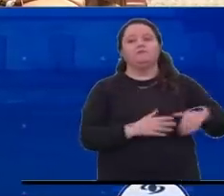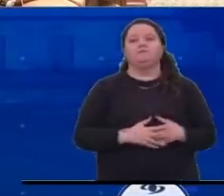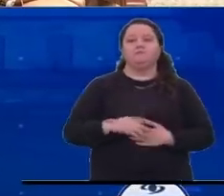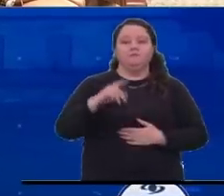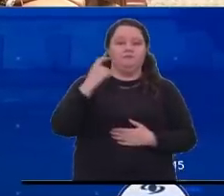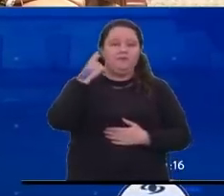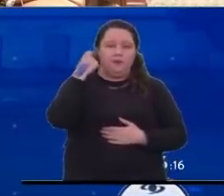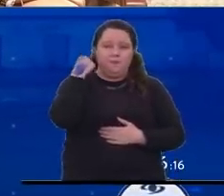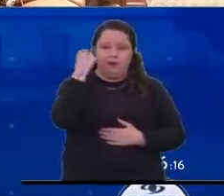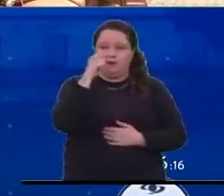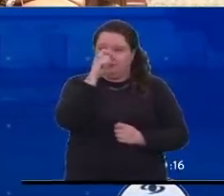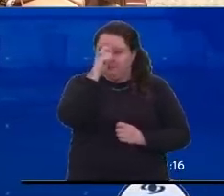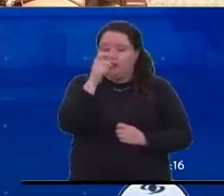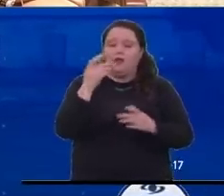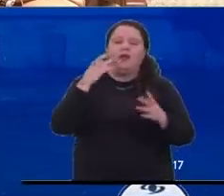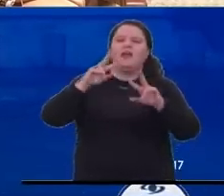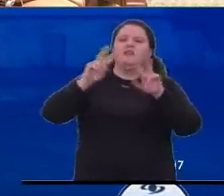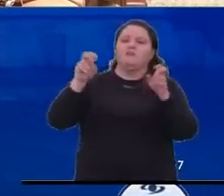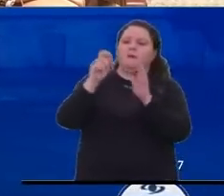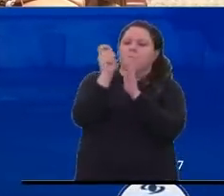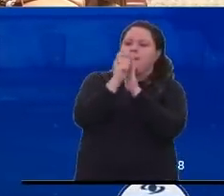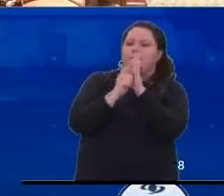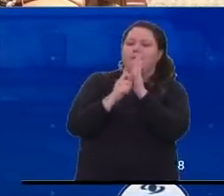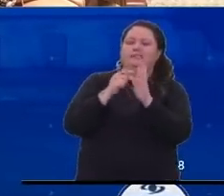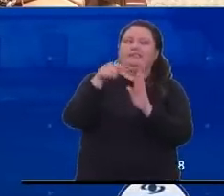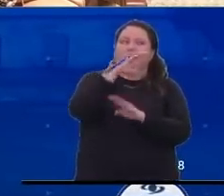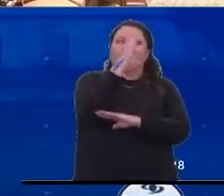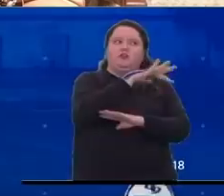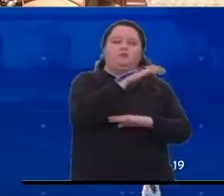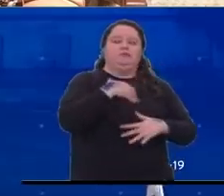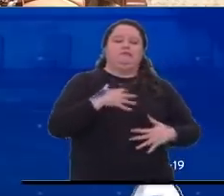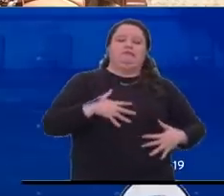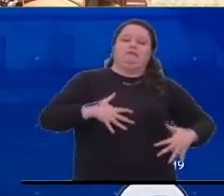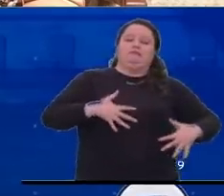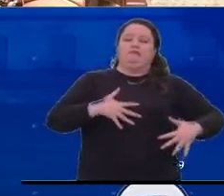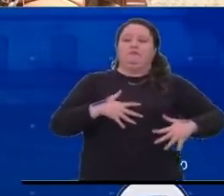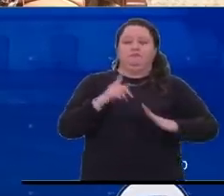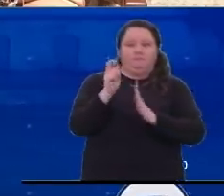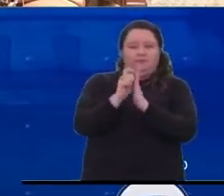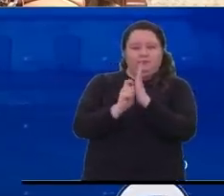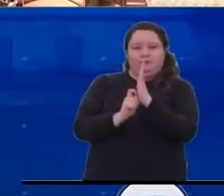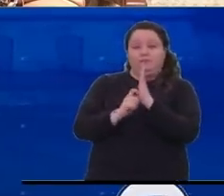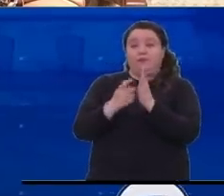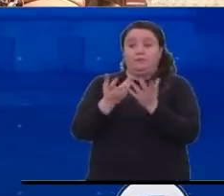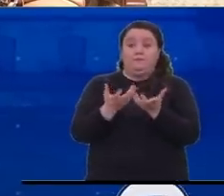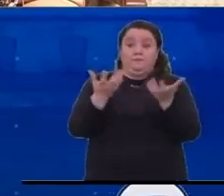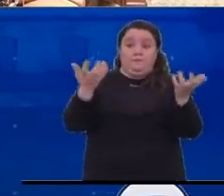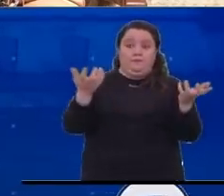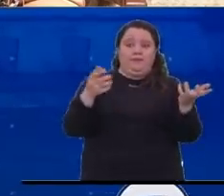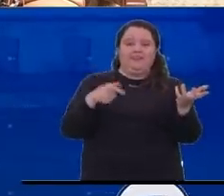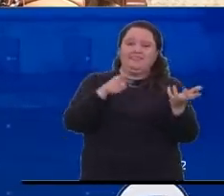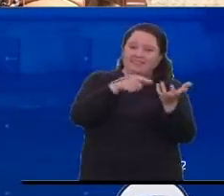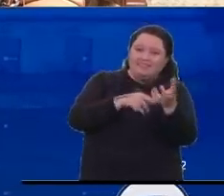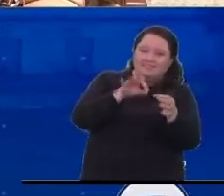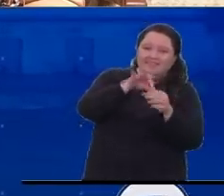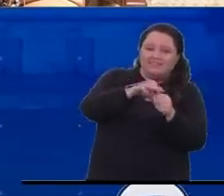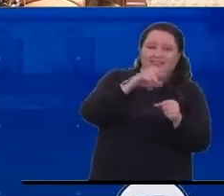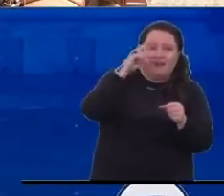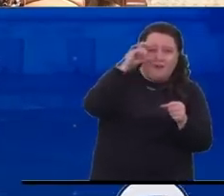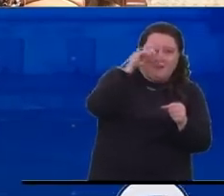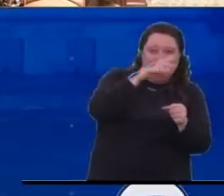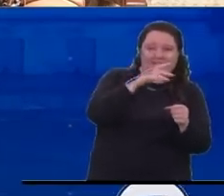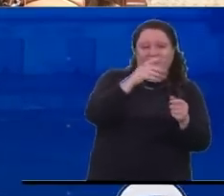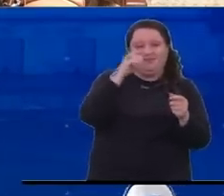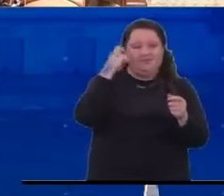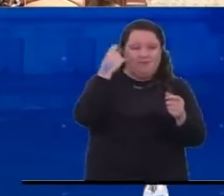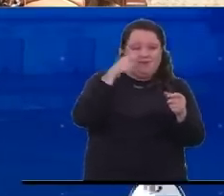muy puntuales sobre los que hay mucho nerviosismo en el país, en ese otro sector que no votó por la fórmula que usted